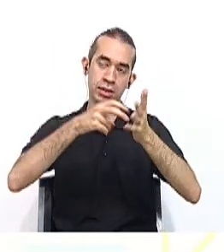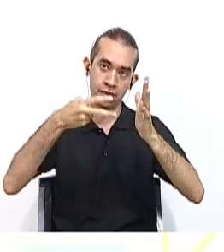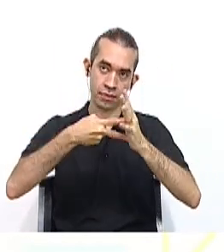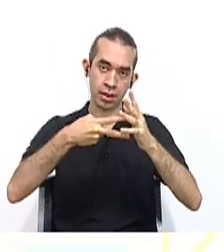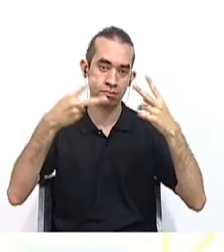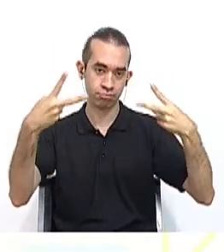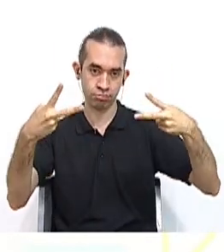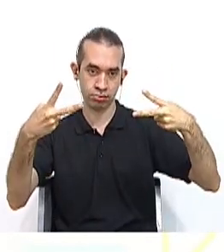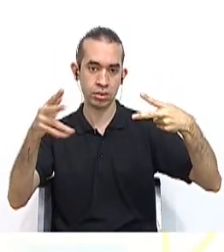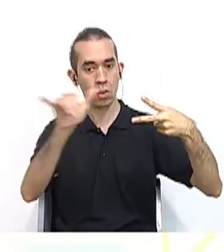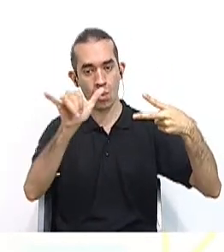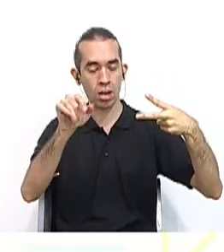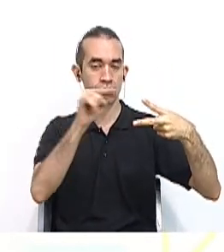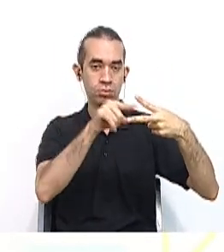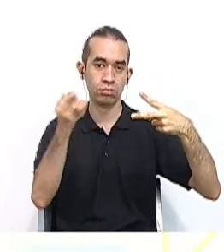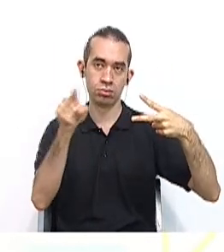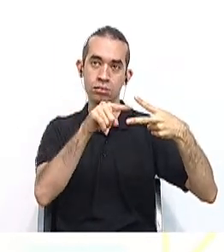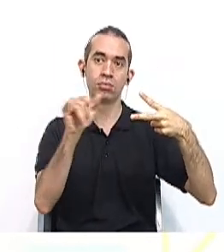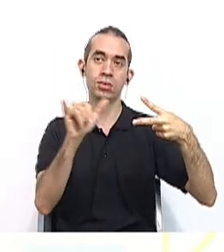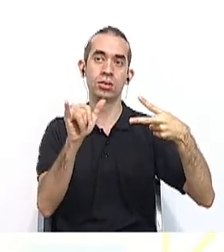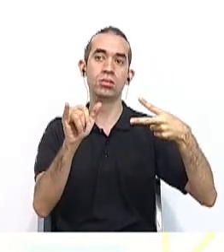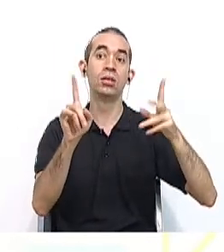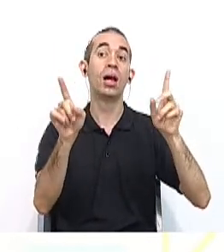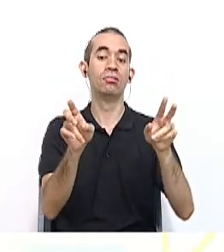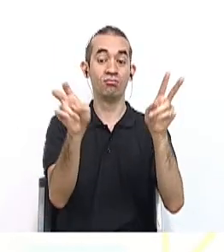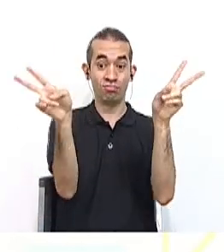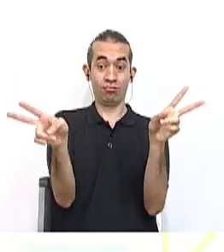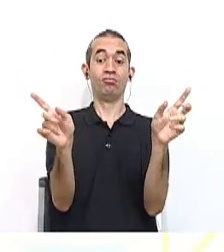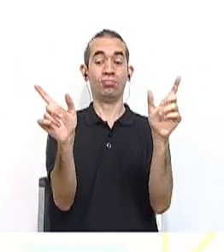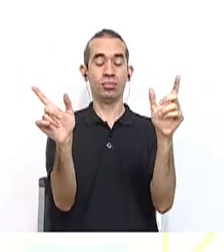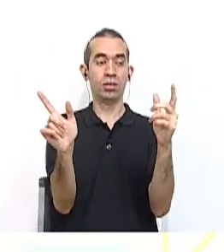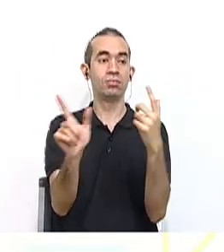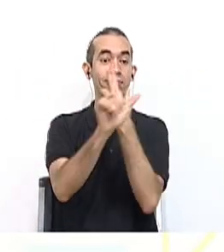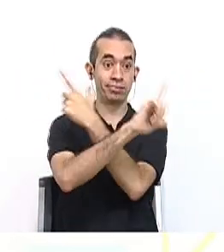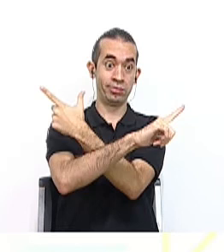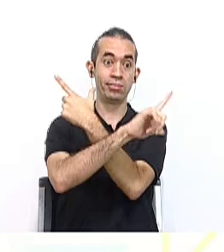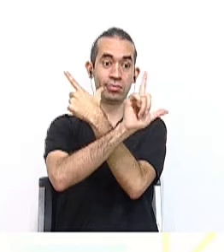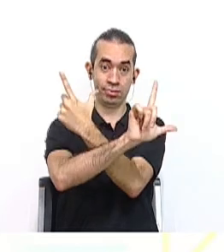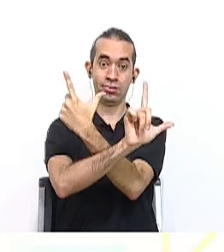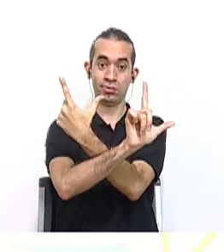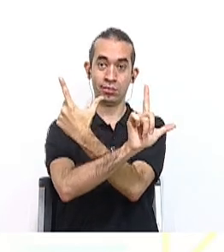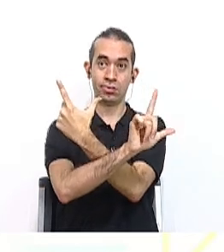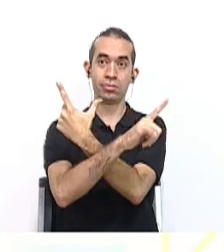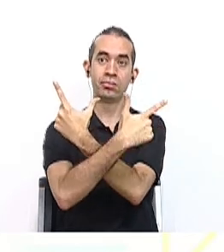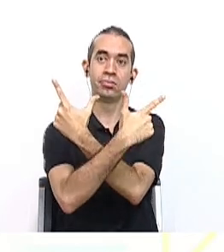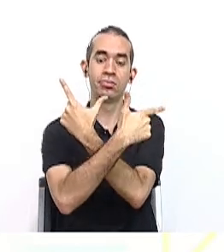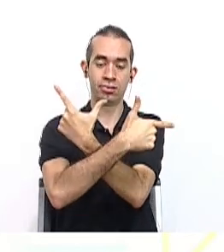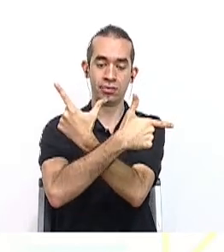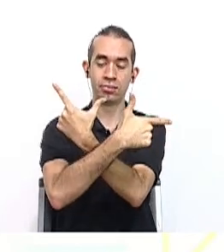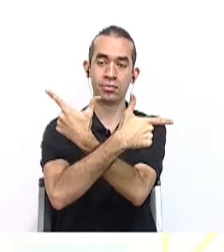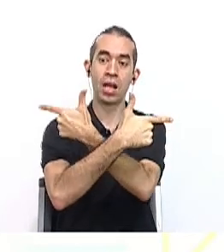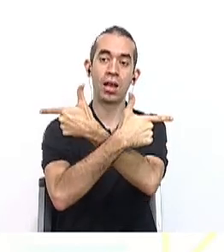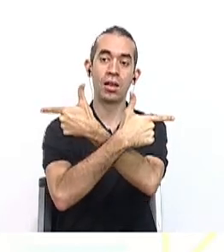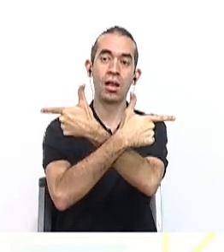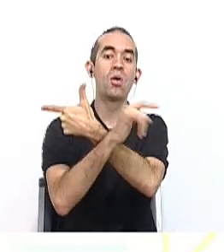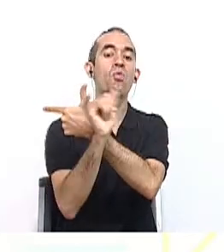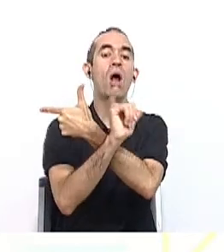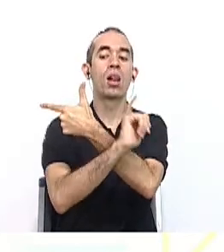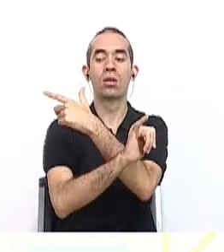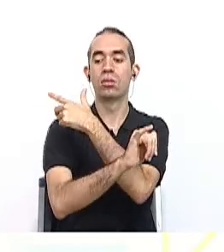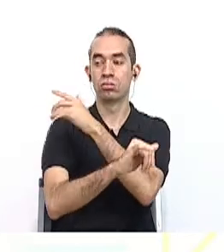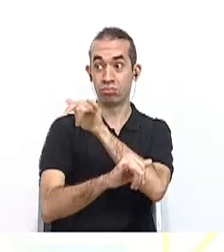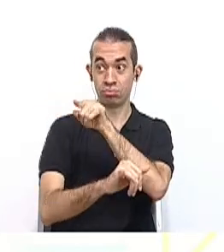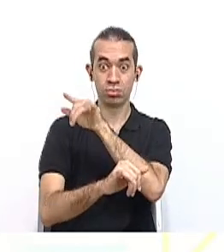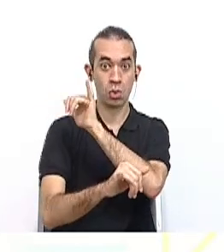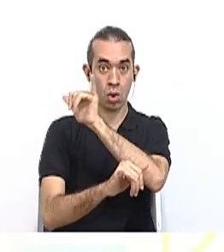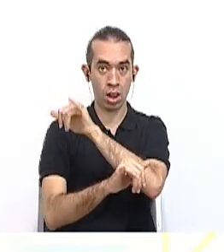iguales. Y sus ángulos externos también serán iguales. Entonces, si observamos que